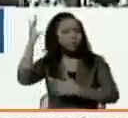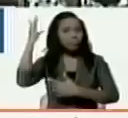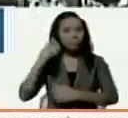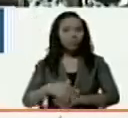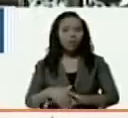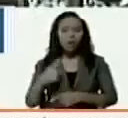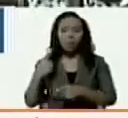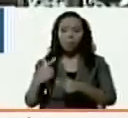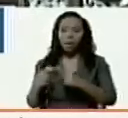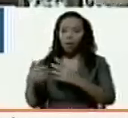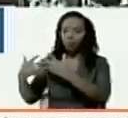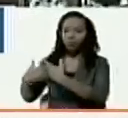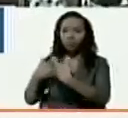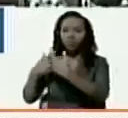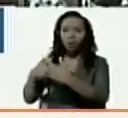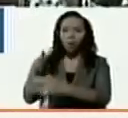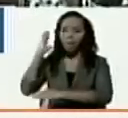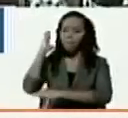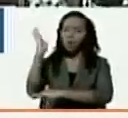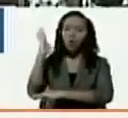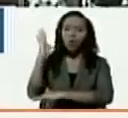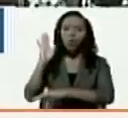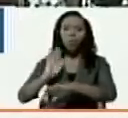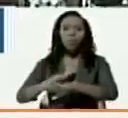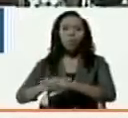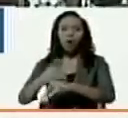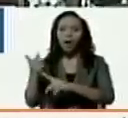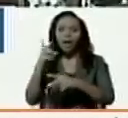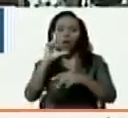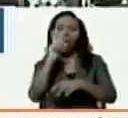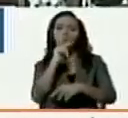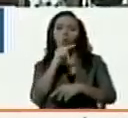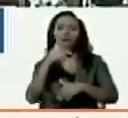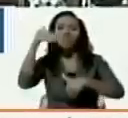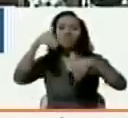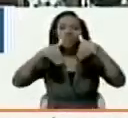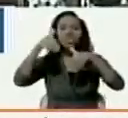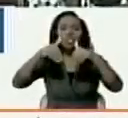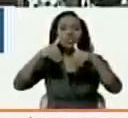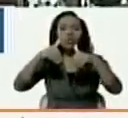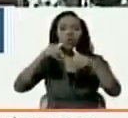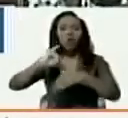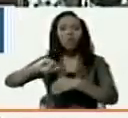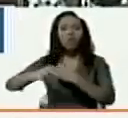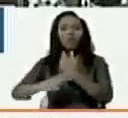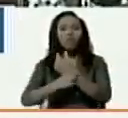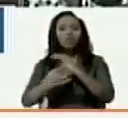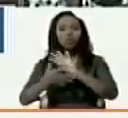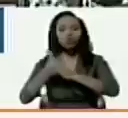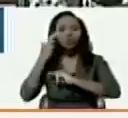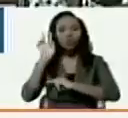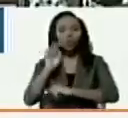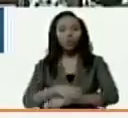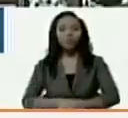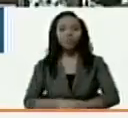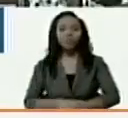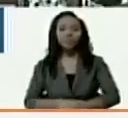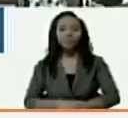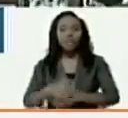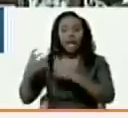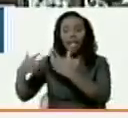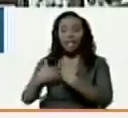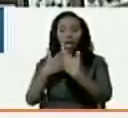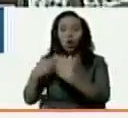los sancionó por no votar por el candidato de Estados Unidos. Estados Unidos queriendo